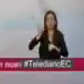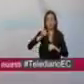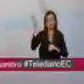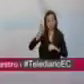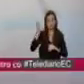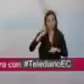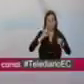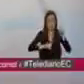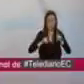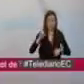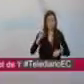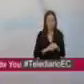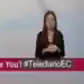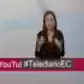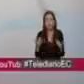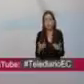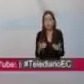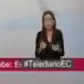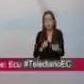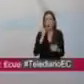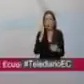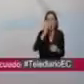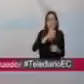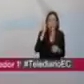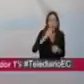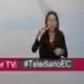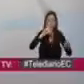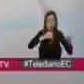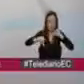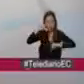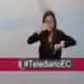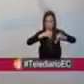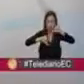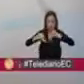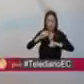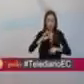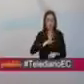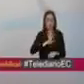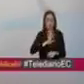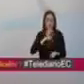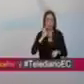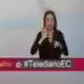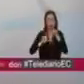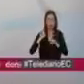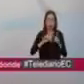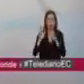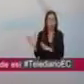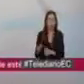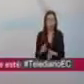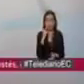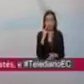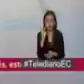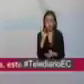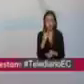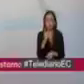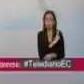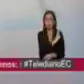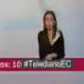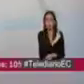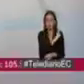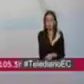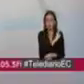casos no que uno si es que son operadores de laboratorios otros son técnicos en los equipos apple a riesgo cuando ves las cifras de las universidades te